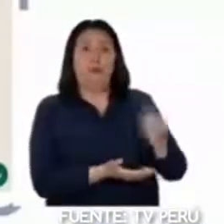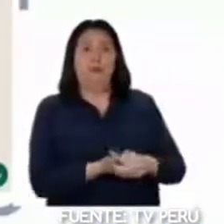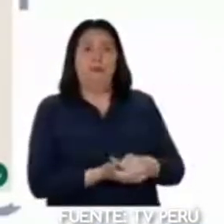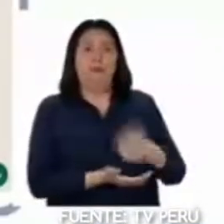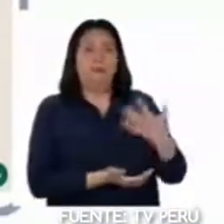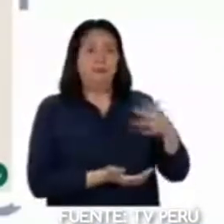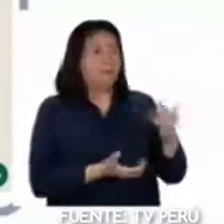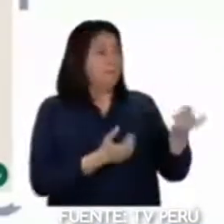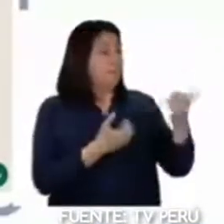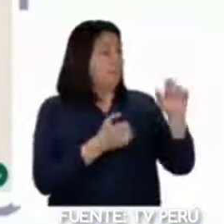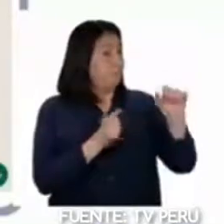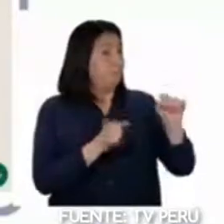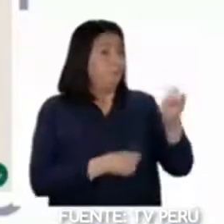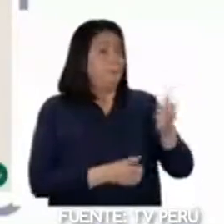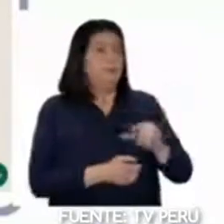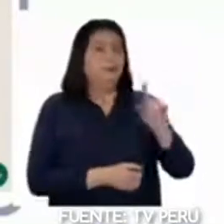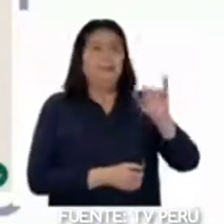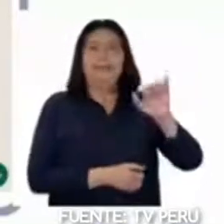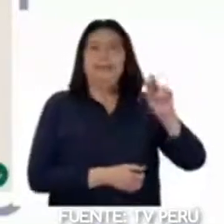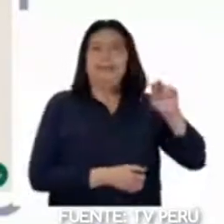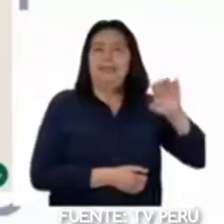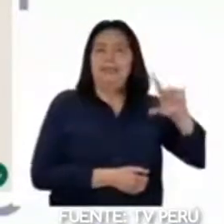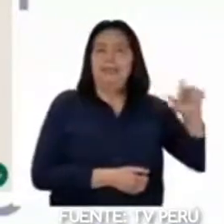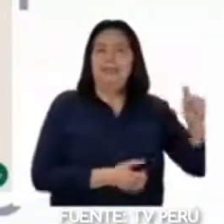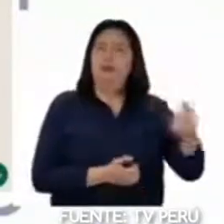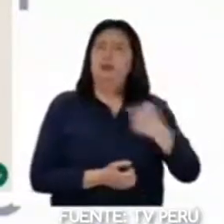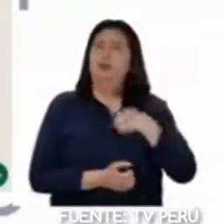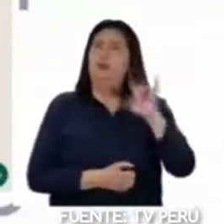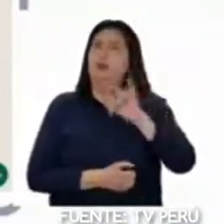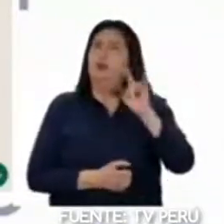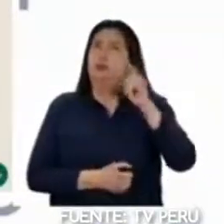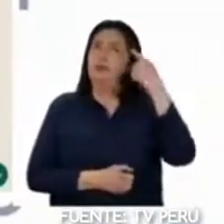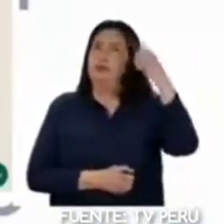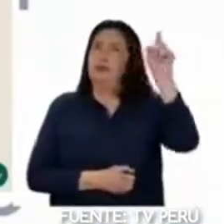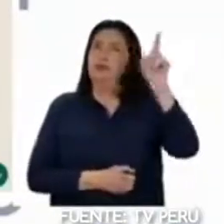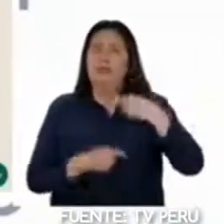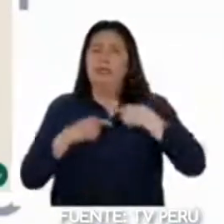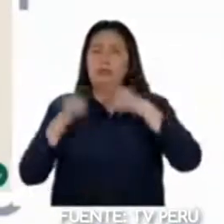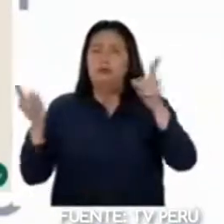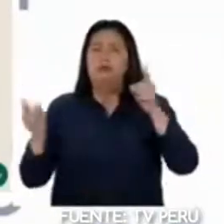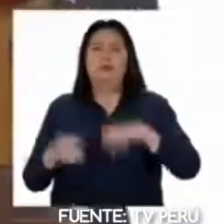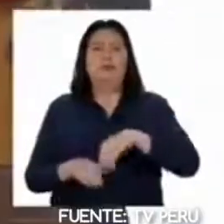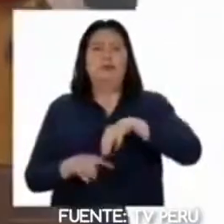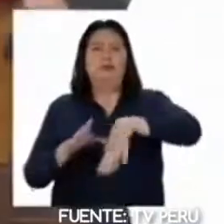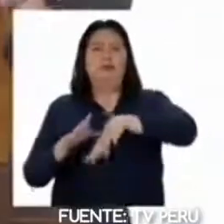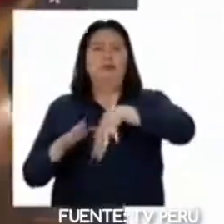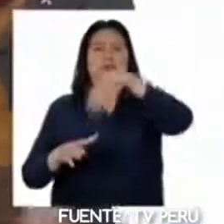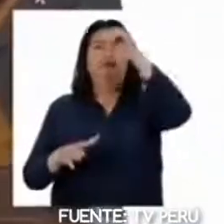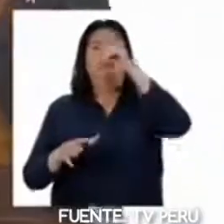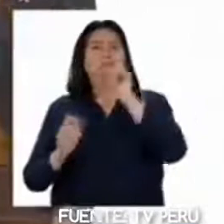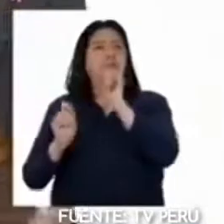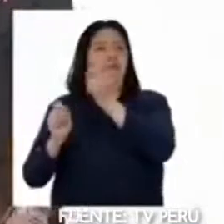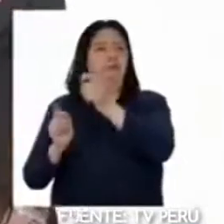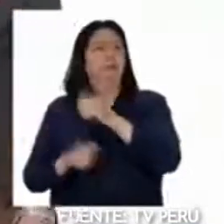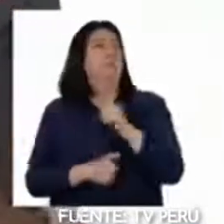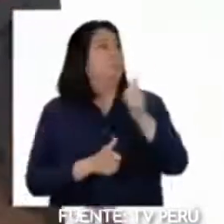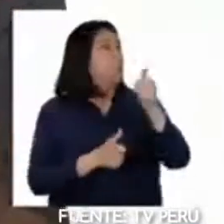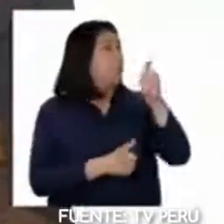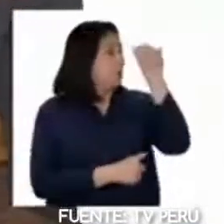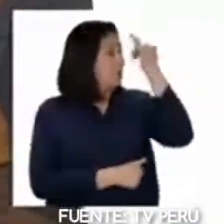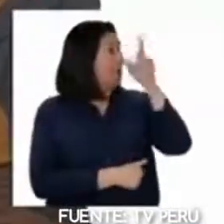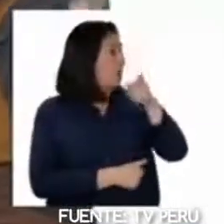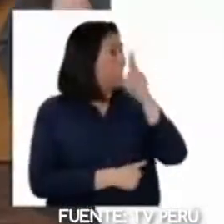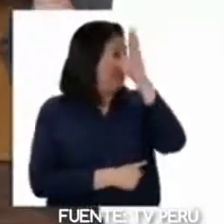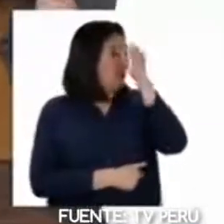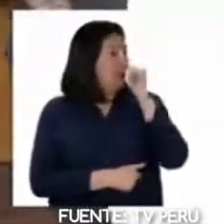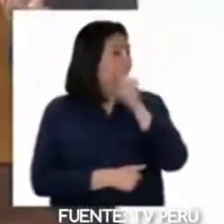Qué participativos. Yanela dice, yo usaría los millones para anunciar el premio de una lotería. ¡Qué buenas ideas las de los chicos y